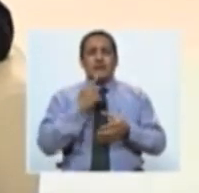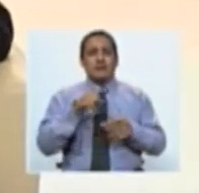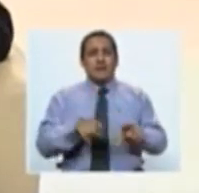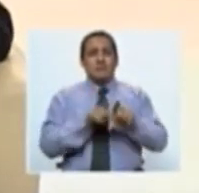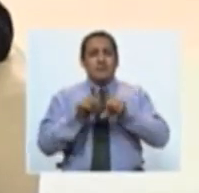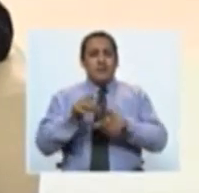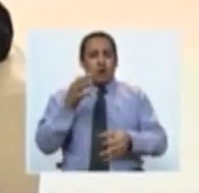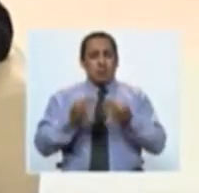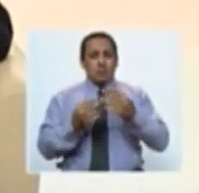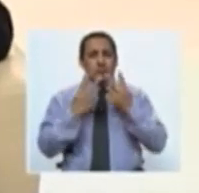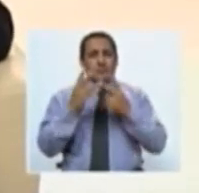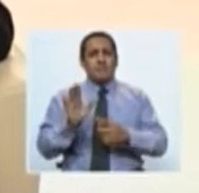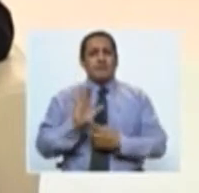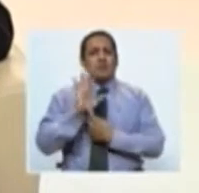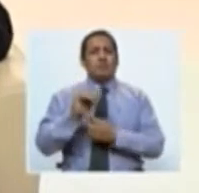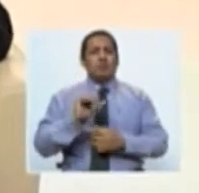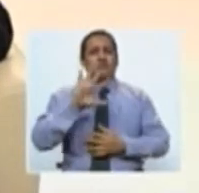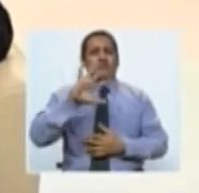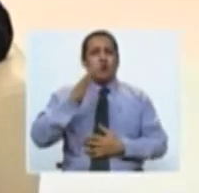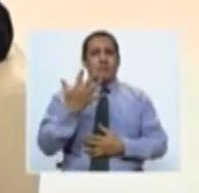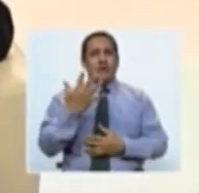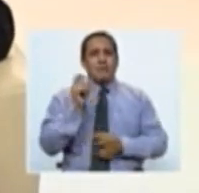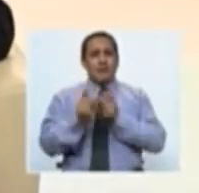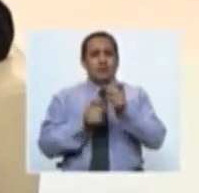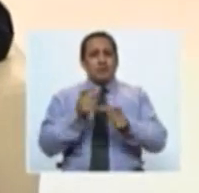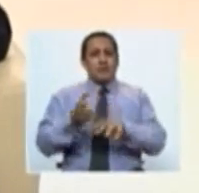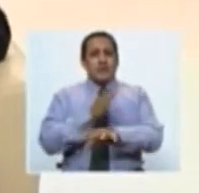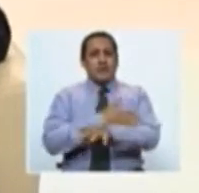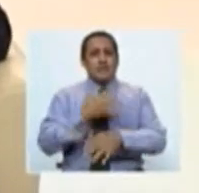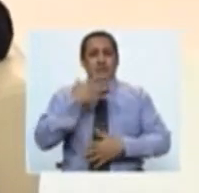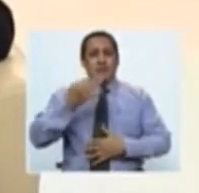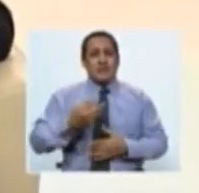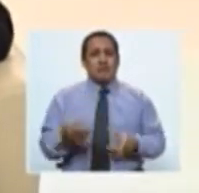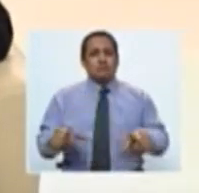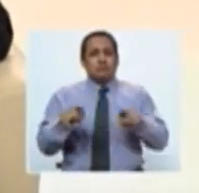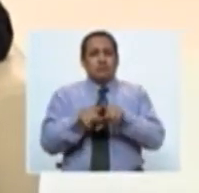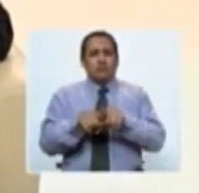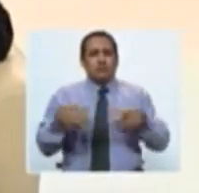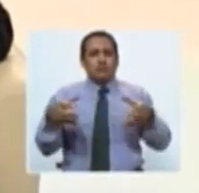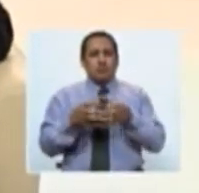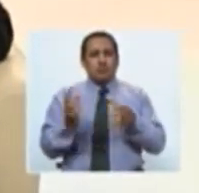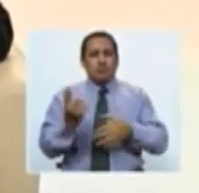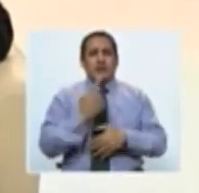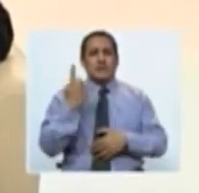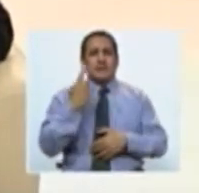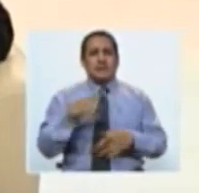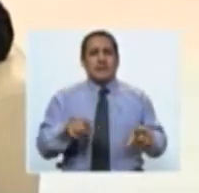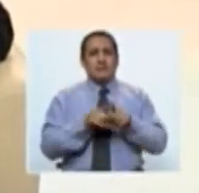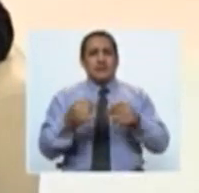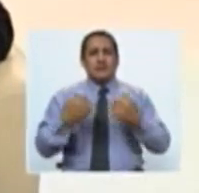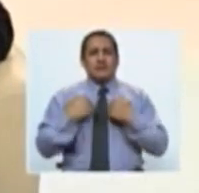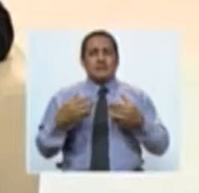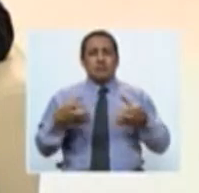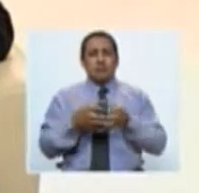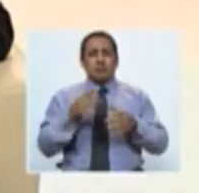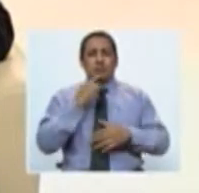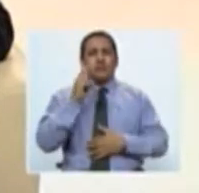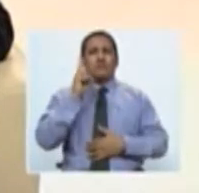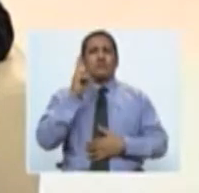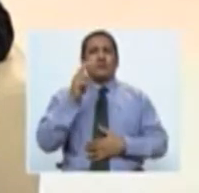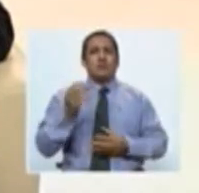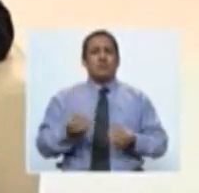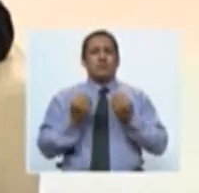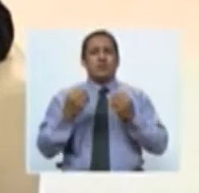de hecho esta demanda que fue interpuesta por más de 5.000 ciudadanos, muchos de ellos seguramente pertenecen a estos movimientos gremiales referidos al